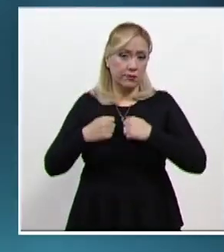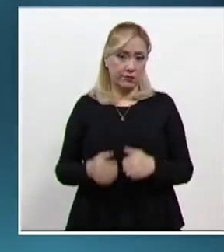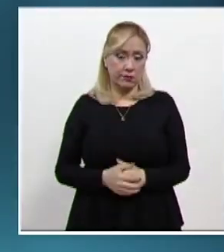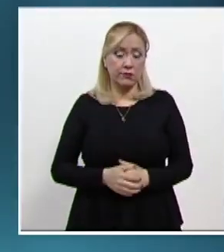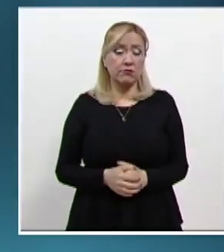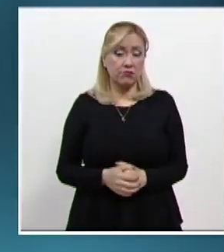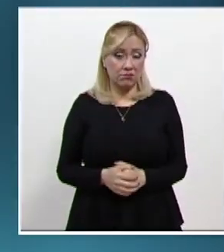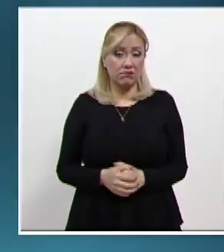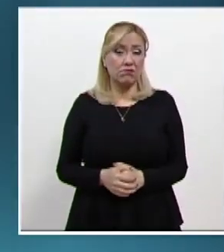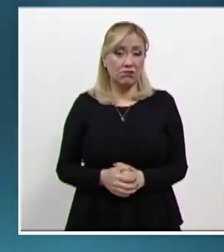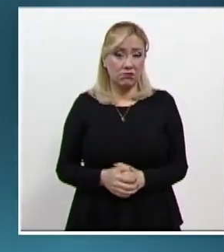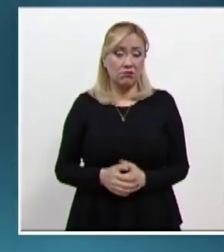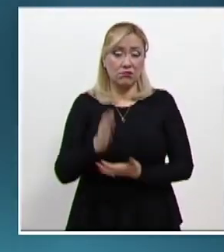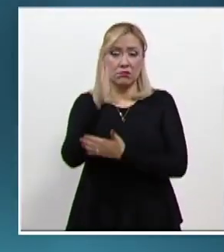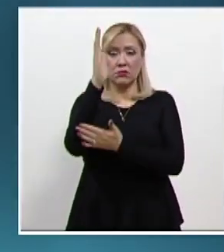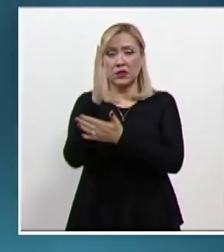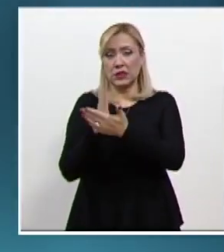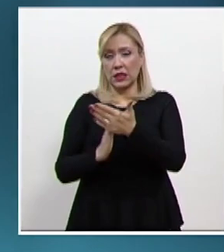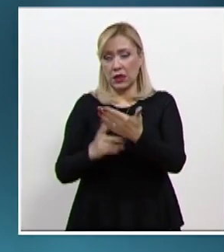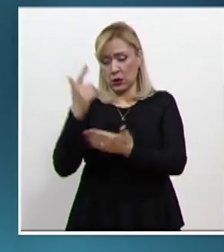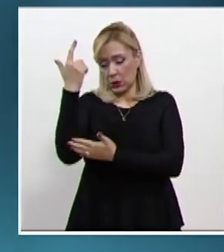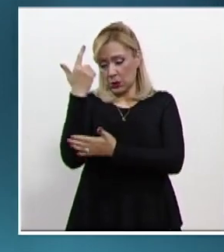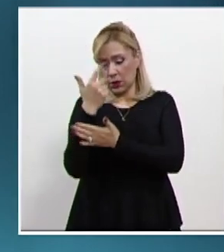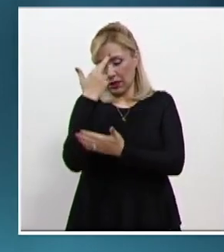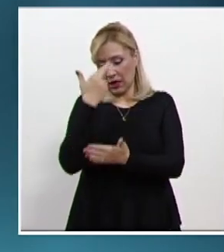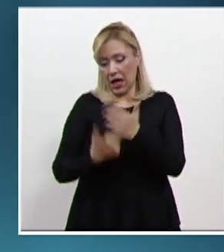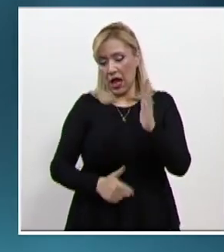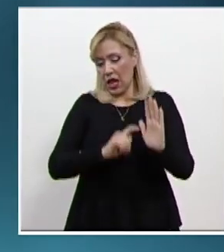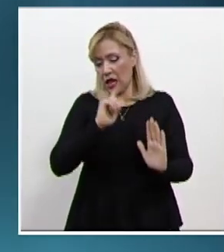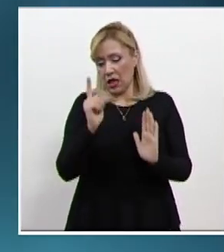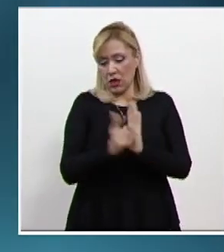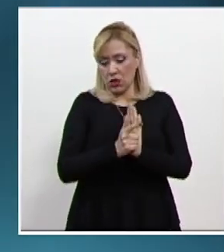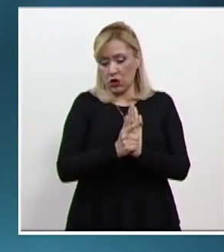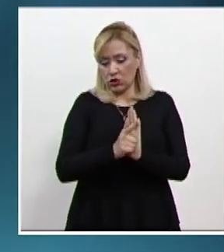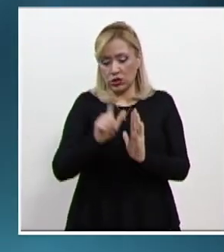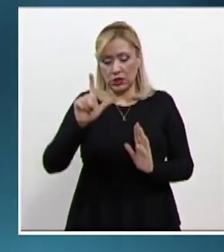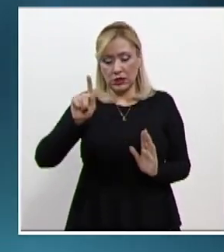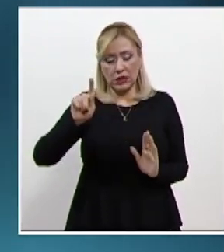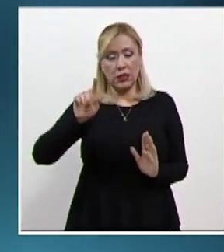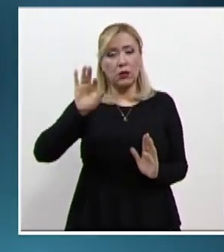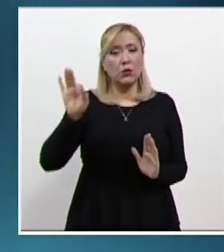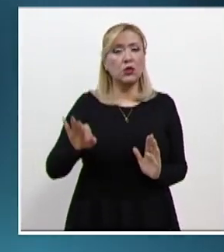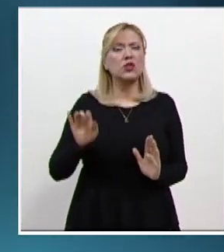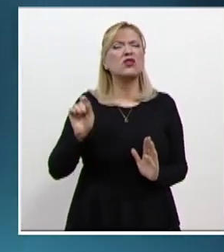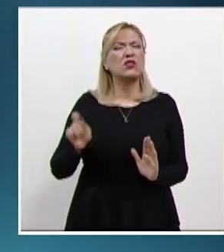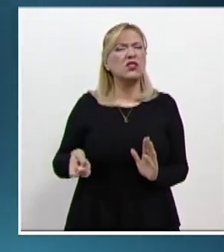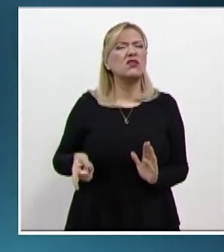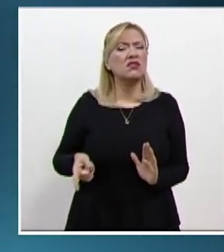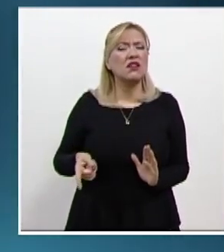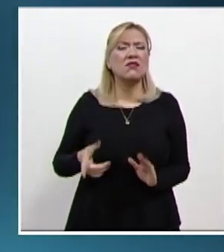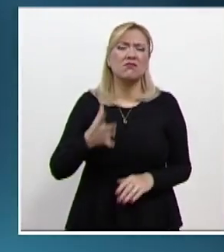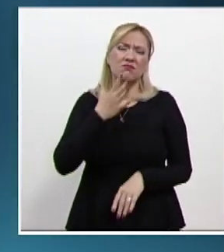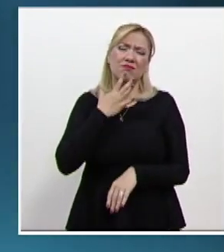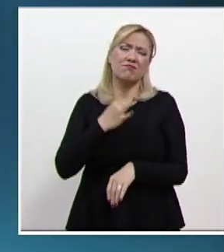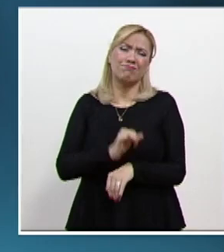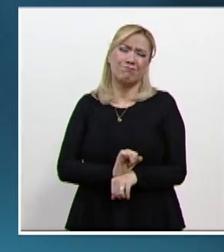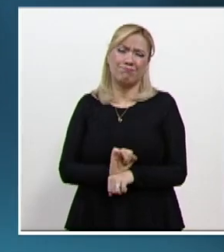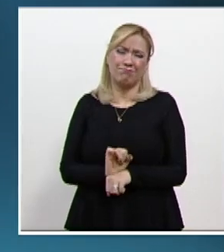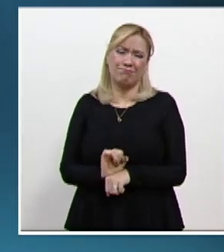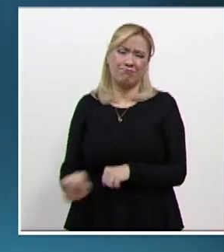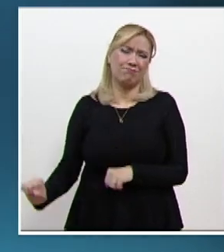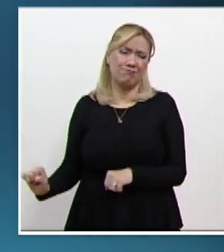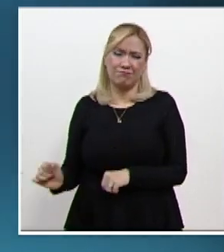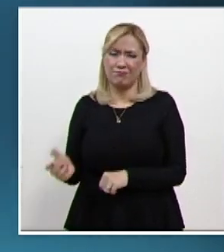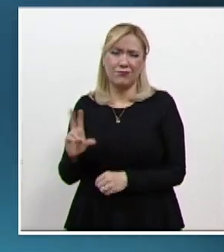Más de la mitad de los delitos, el 70%, son delitos de bajo impacto, es